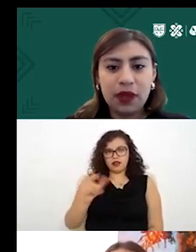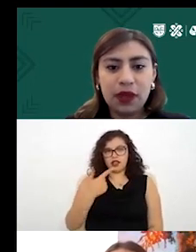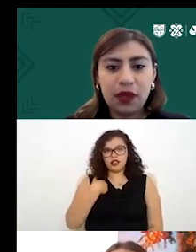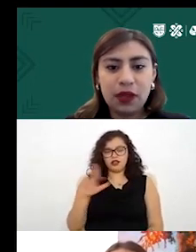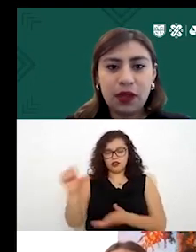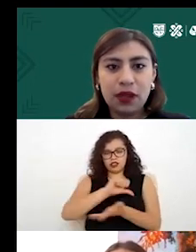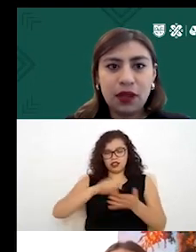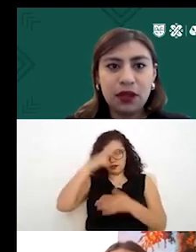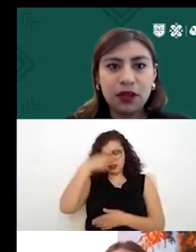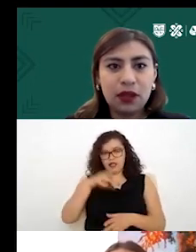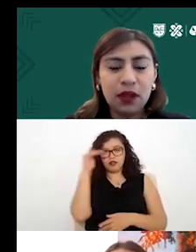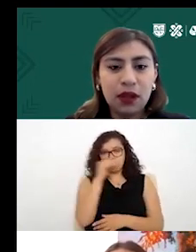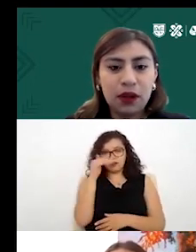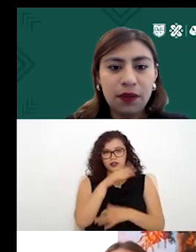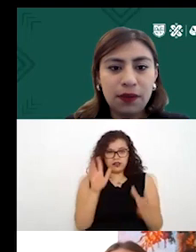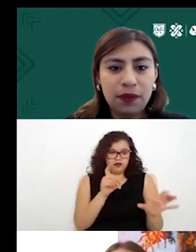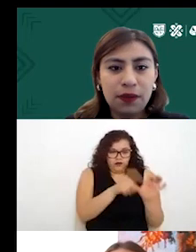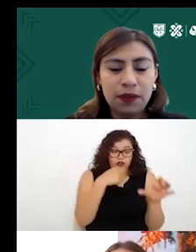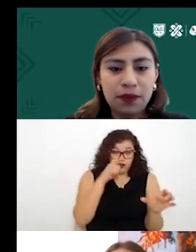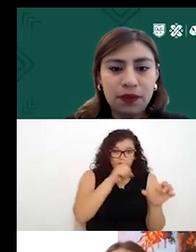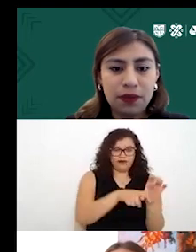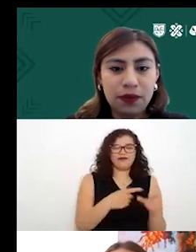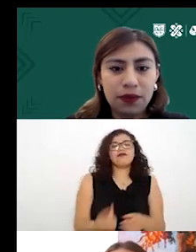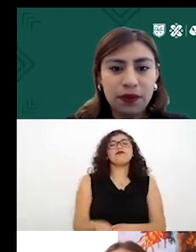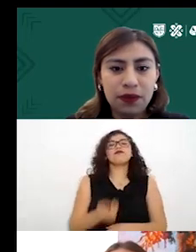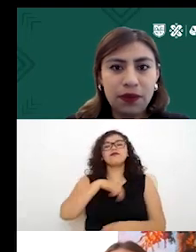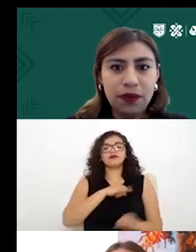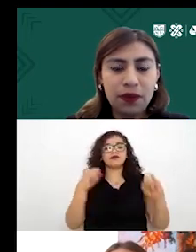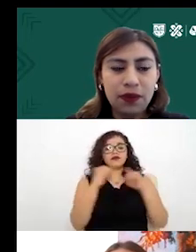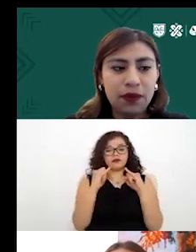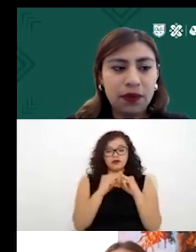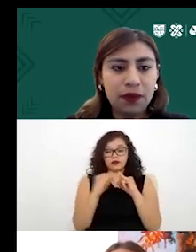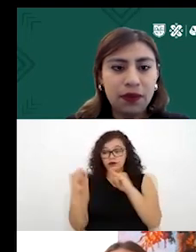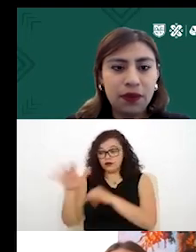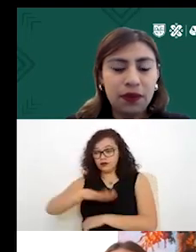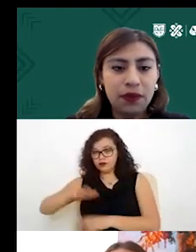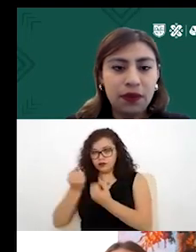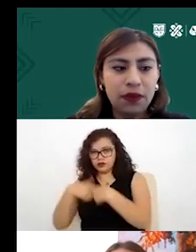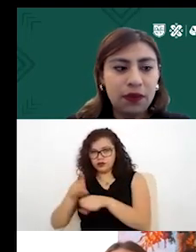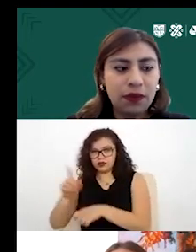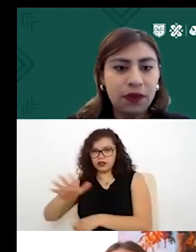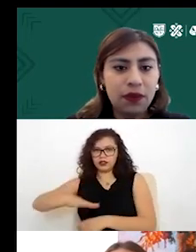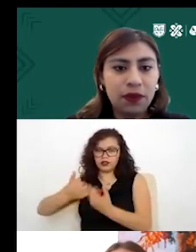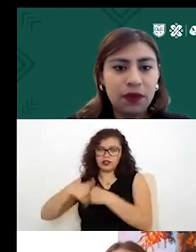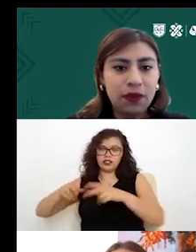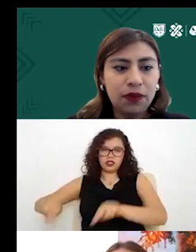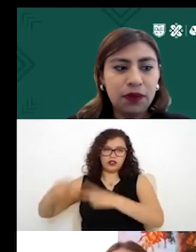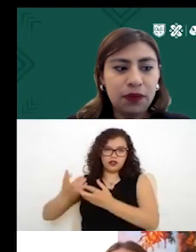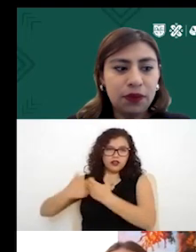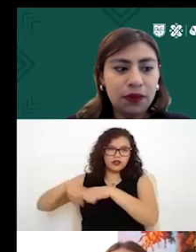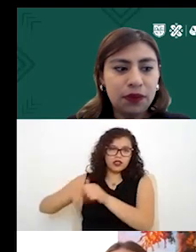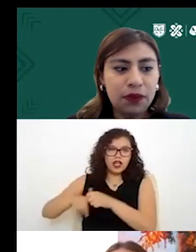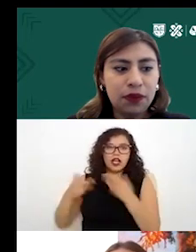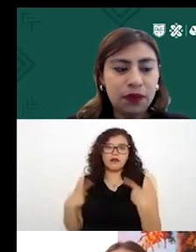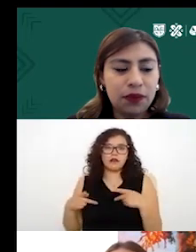Bono. Somos una institución que crea enlaces entre organizaciones de la sociedad civil, emprendimientos sociales,